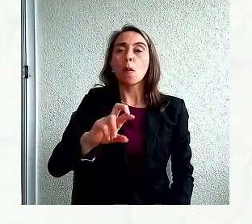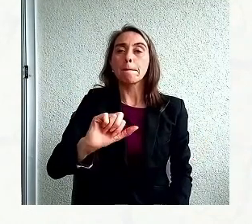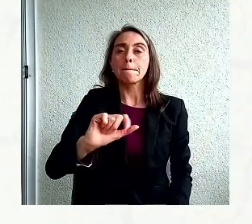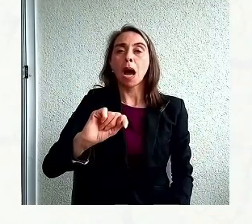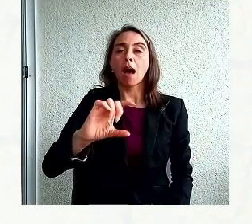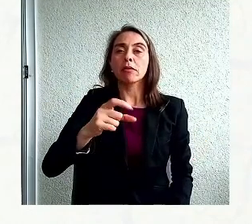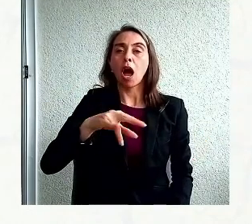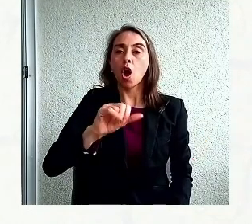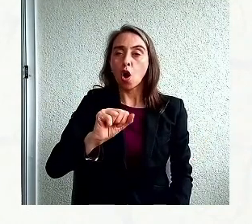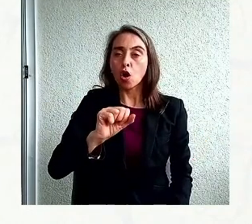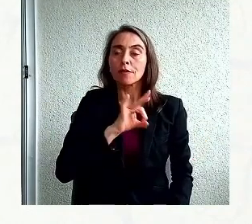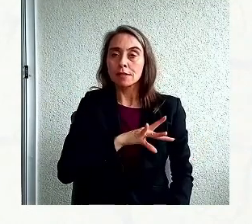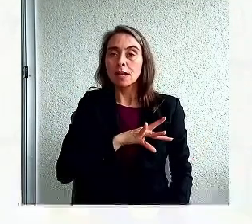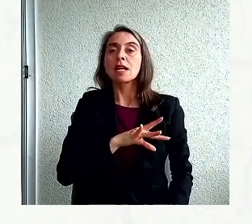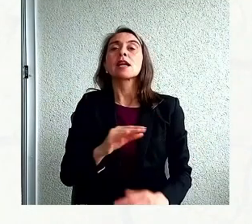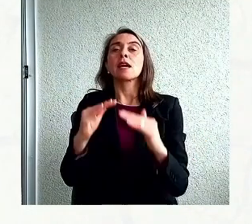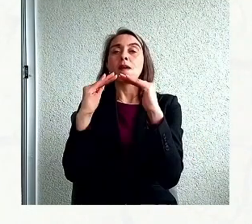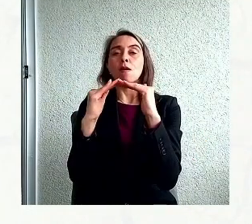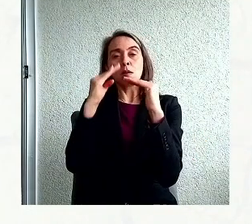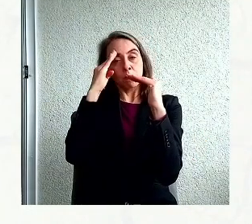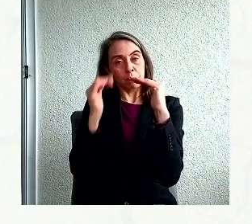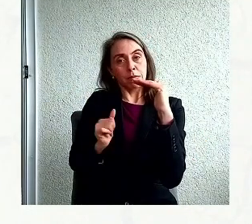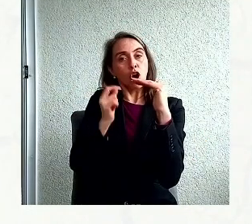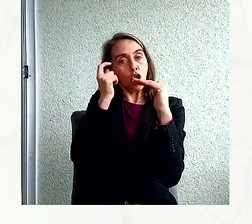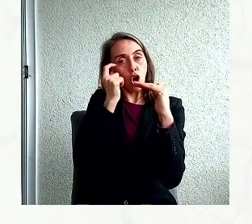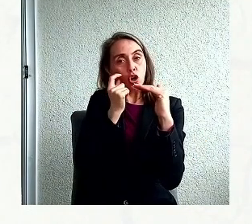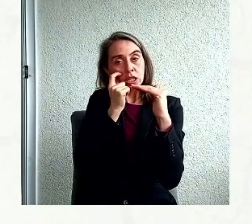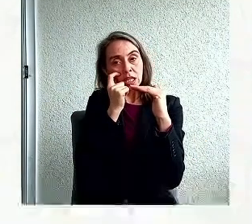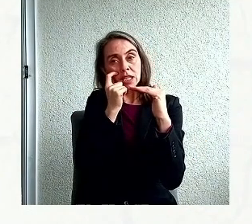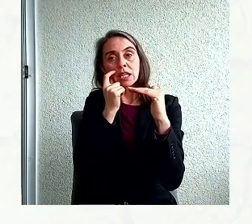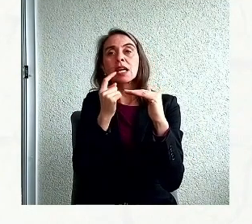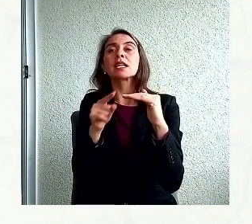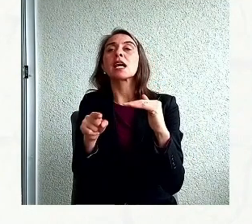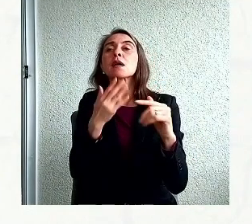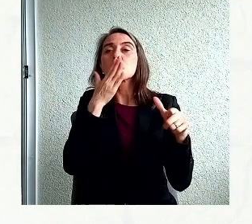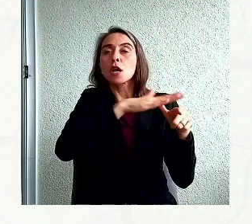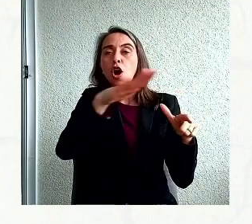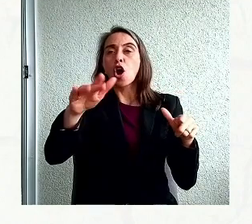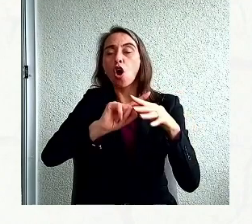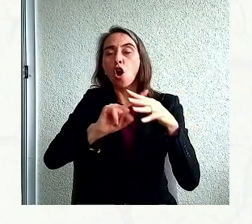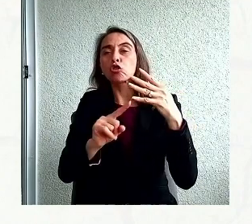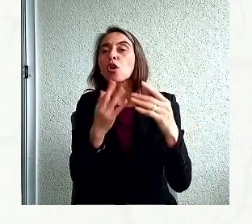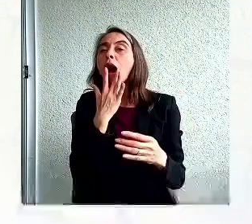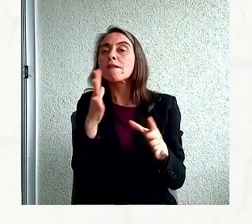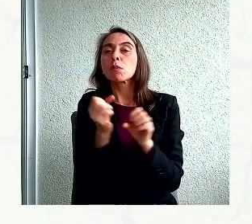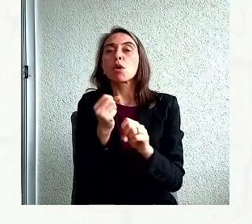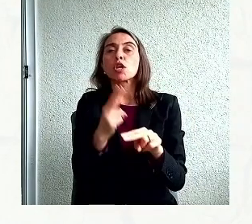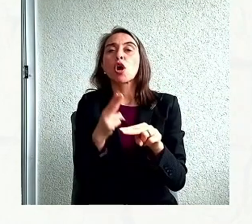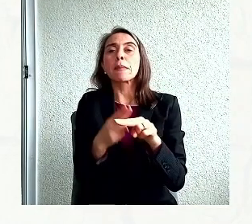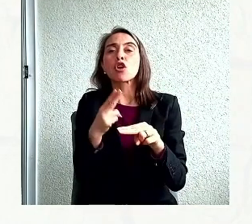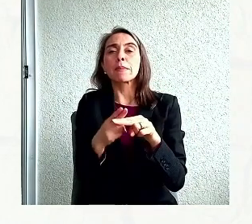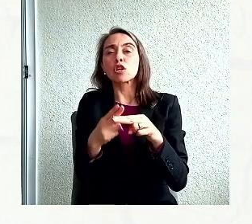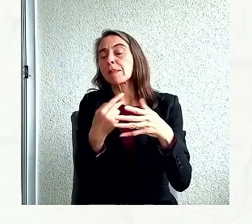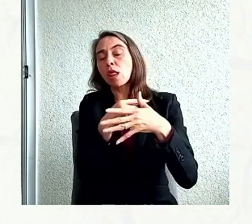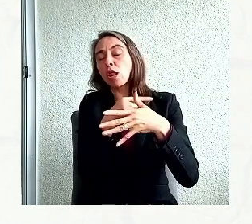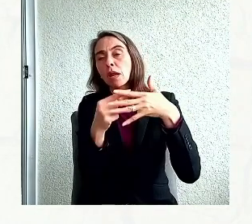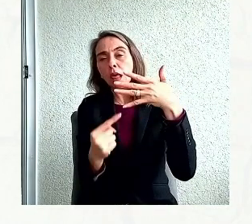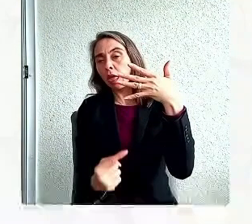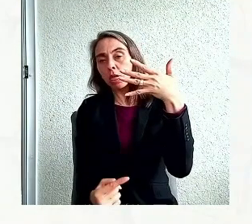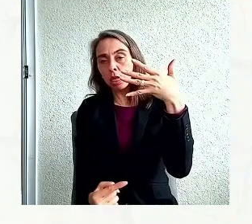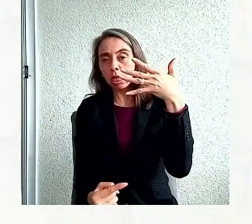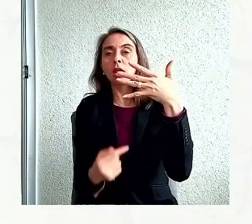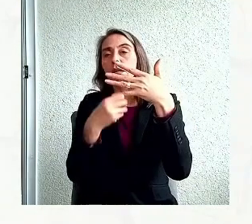estos estudios los hemos realizado obviamente con la intención de estudiar la química y la física de la nieve, y obviamente su interacción con la criósfera y la